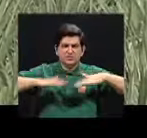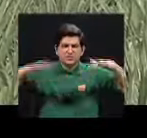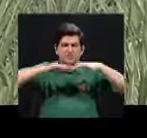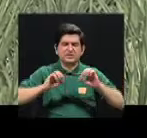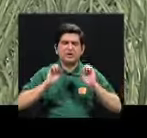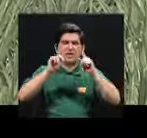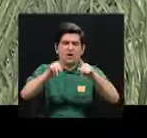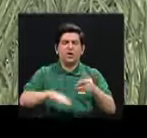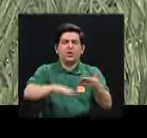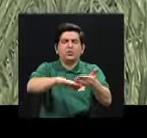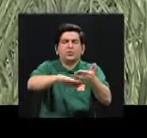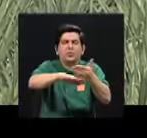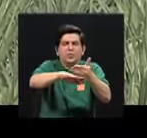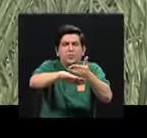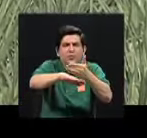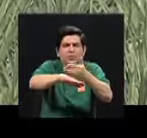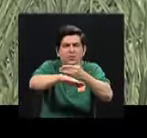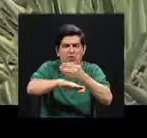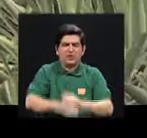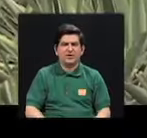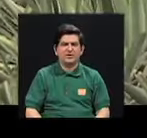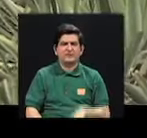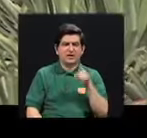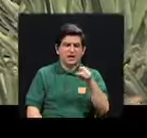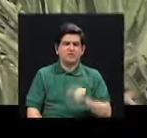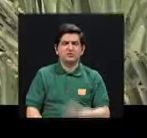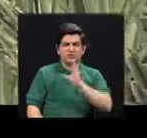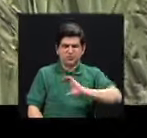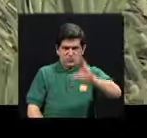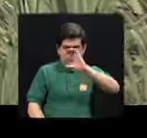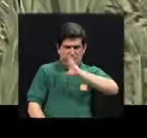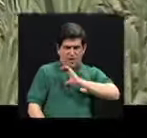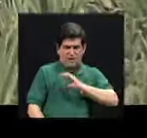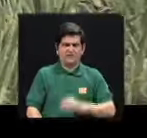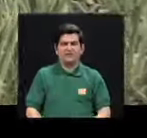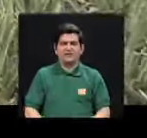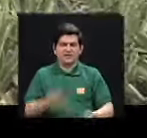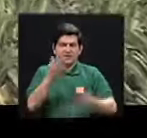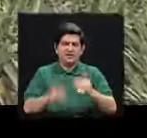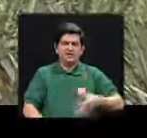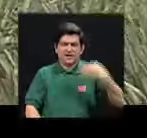ecosistemas de recuperar su conformación